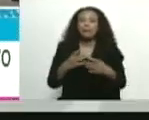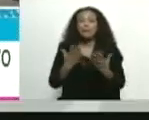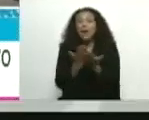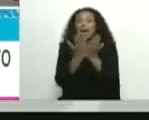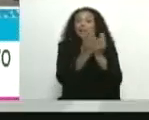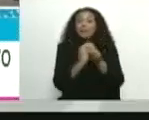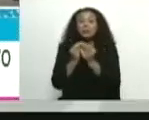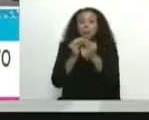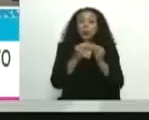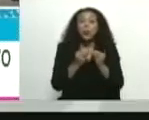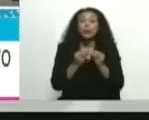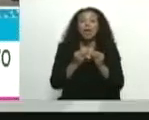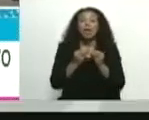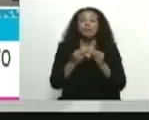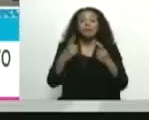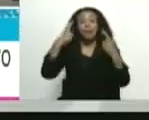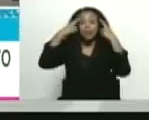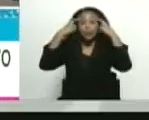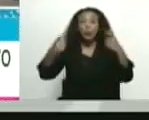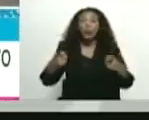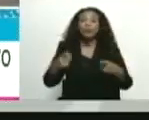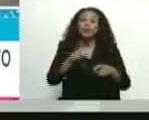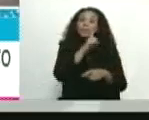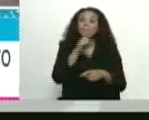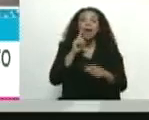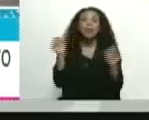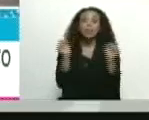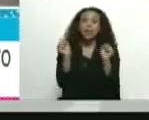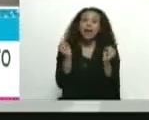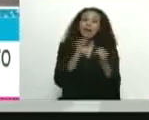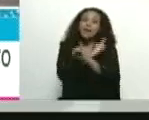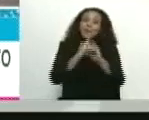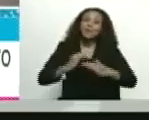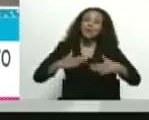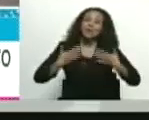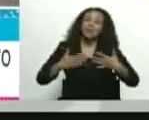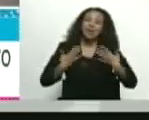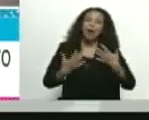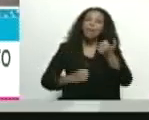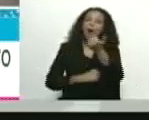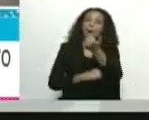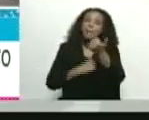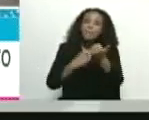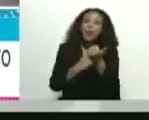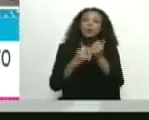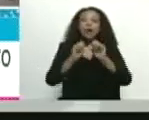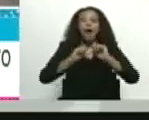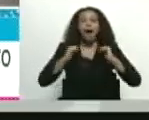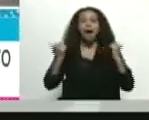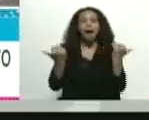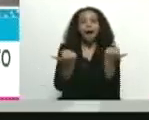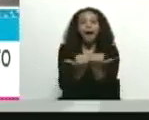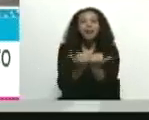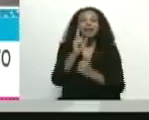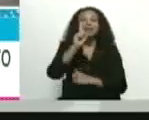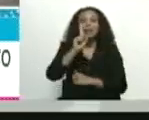la Escuela de Talentos Deportivos Mérida. Estamos felices por contar con las áreas